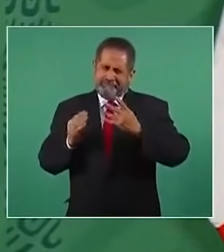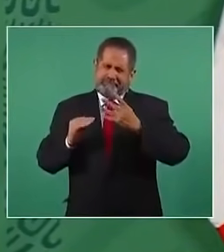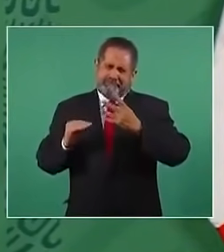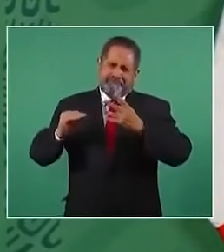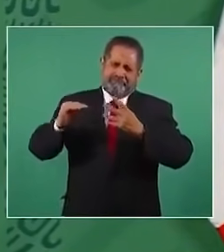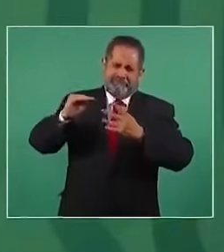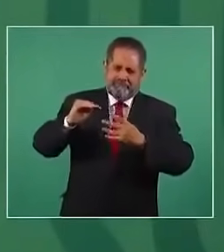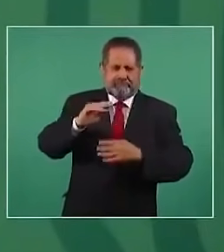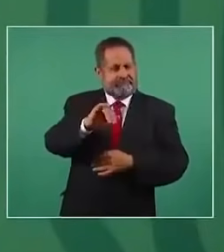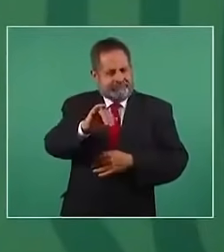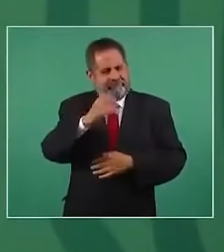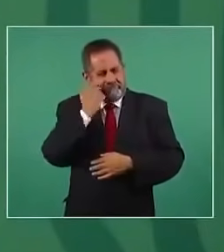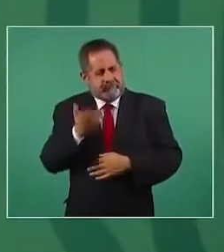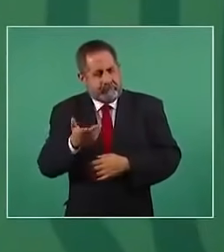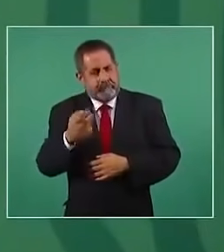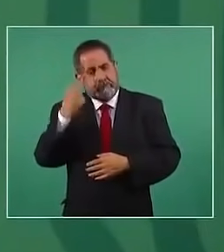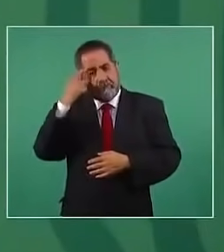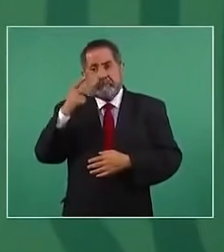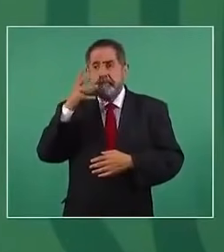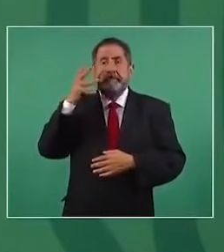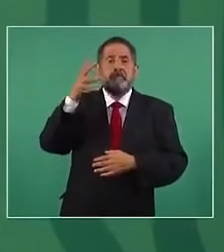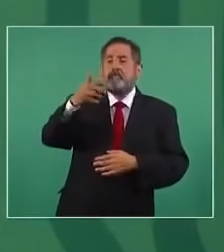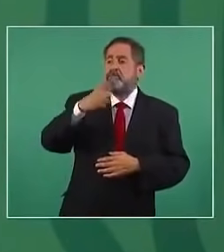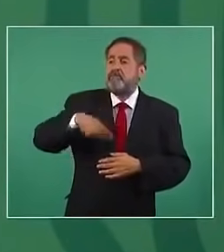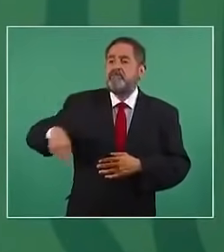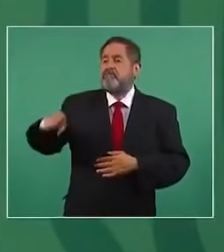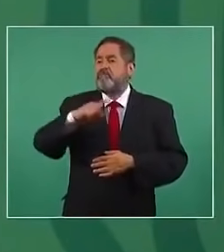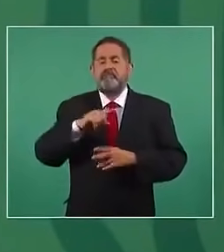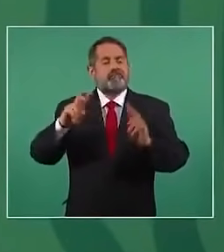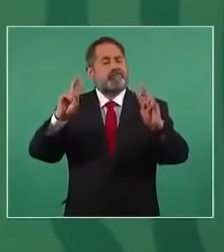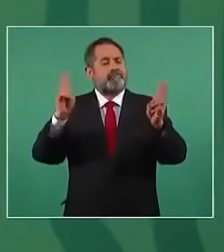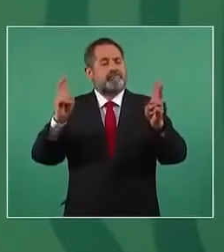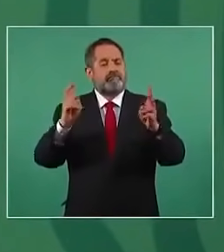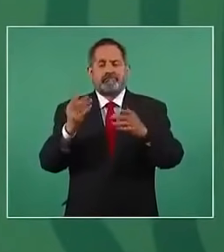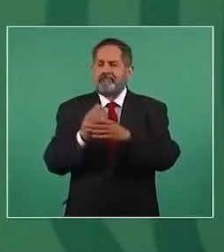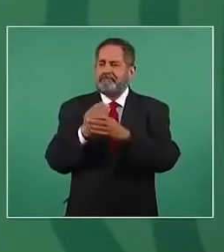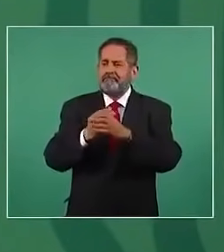para constituir una nueva clase media